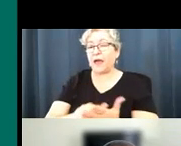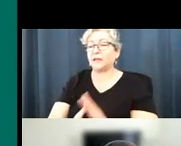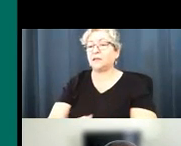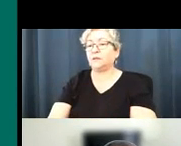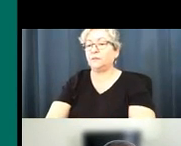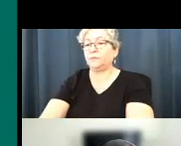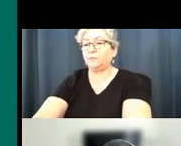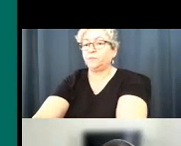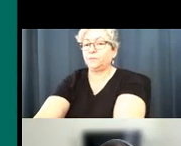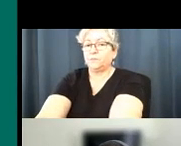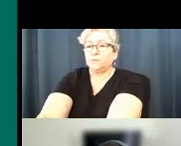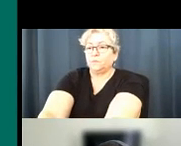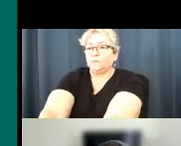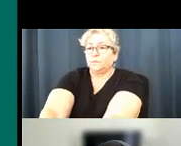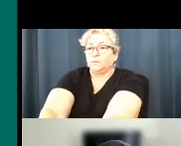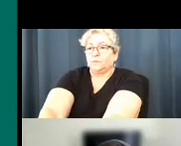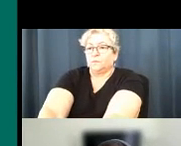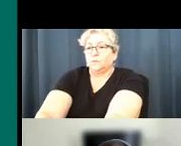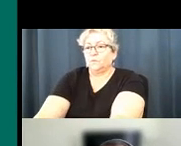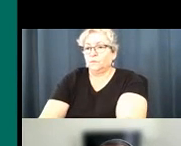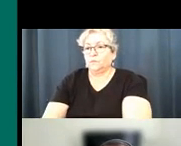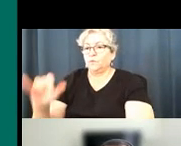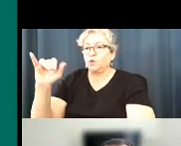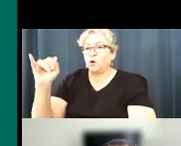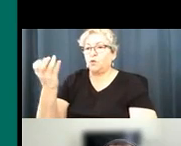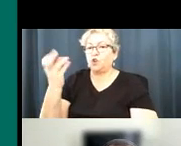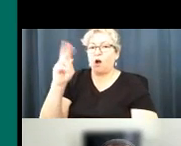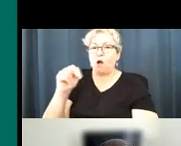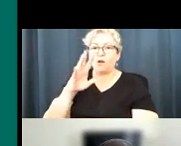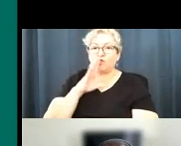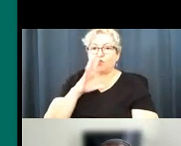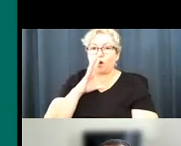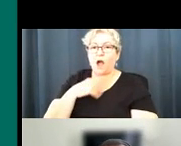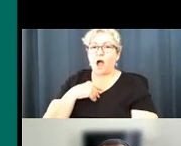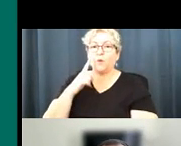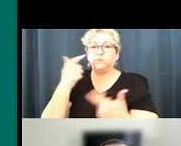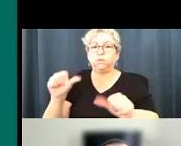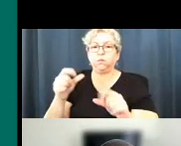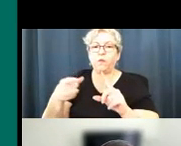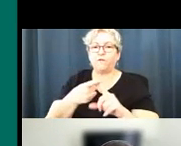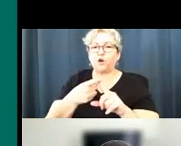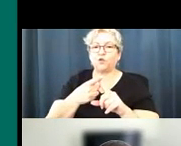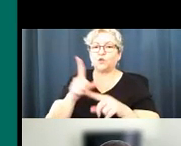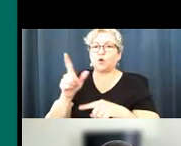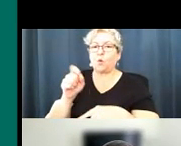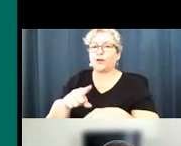Yes, so, William, this is Johan. Entonces, aquí tengo a Johan y puedo decir la